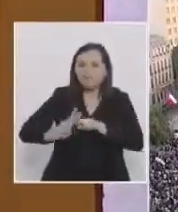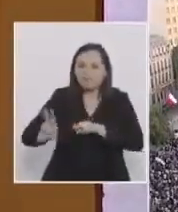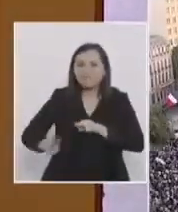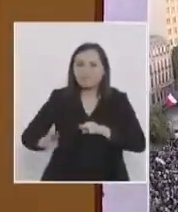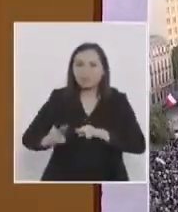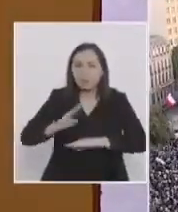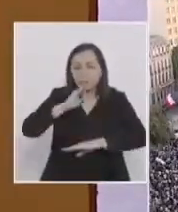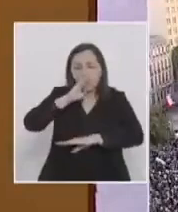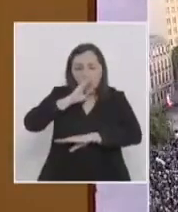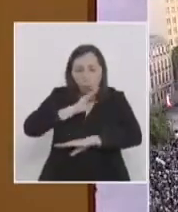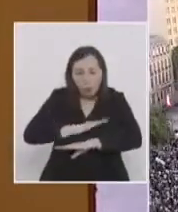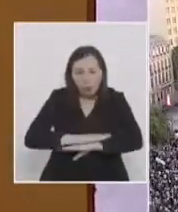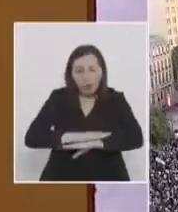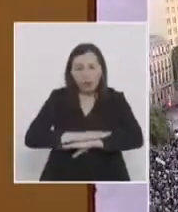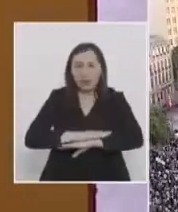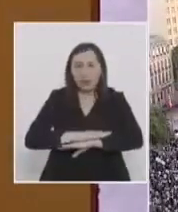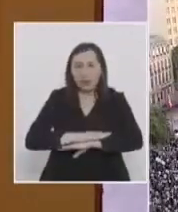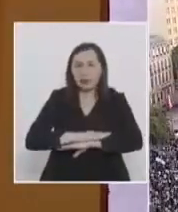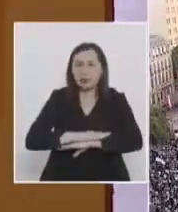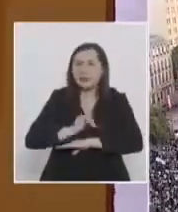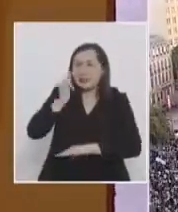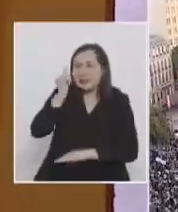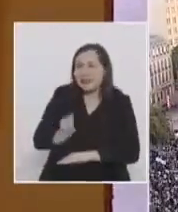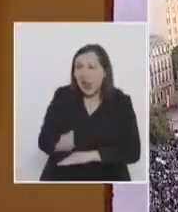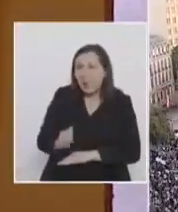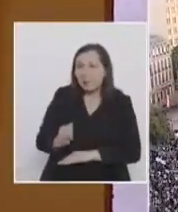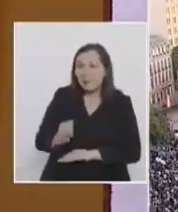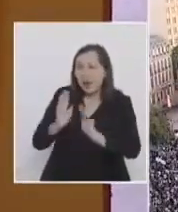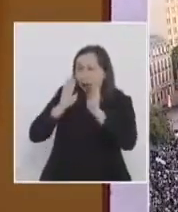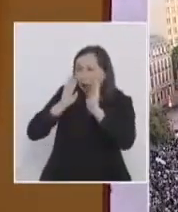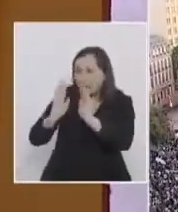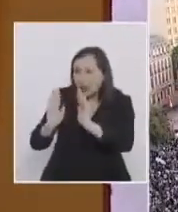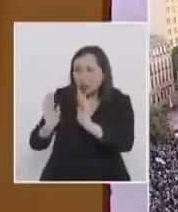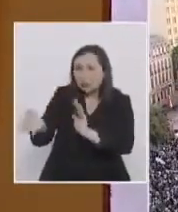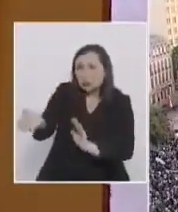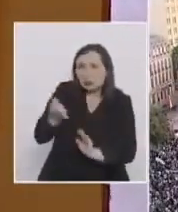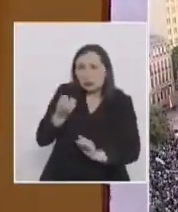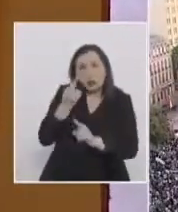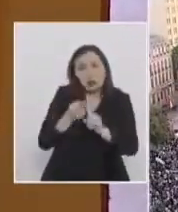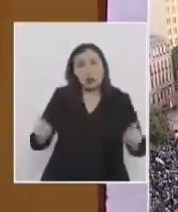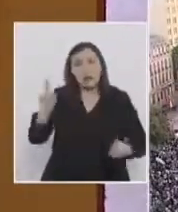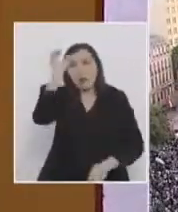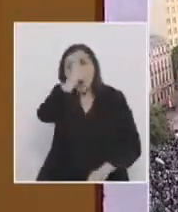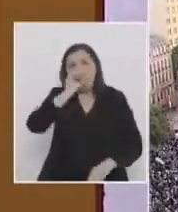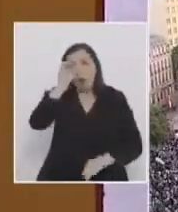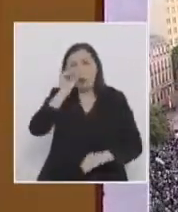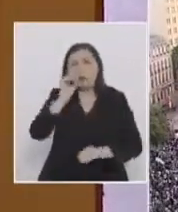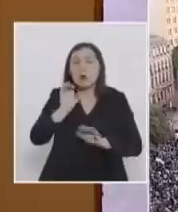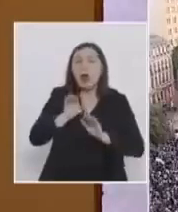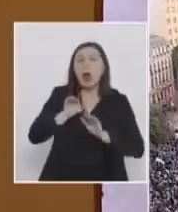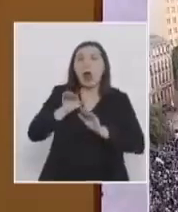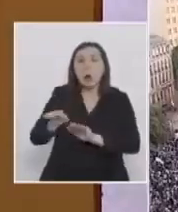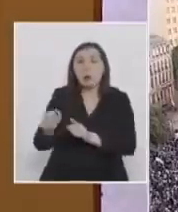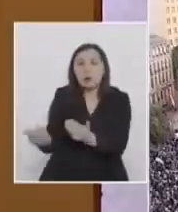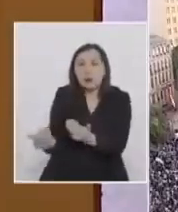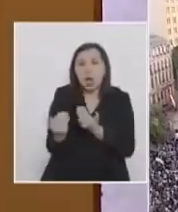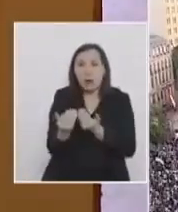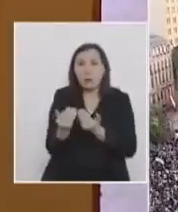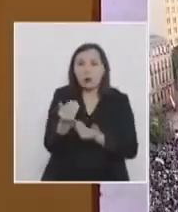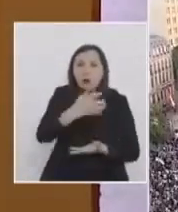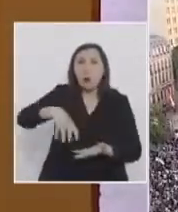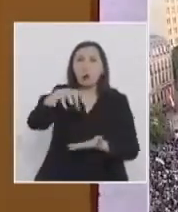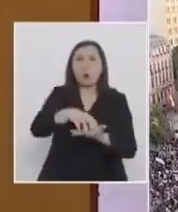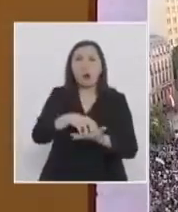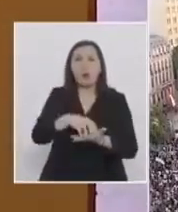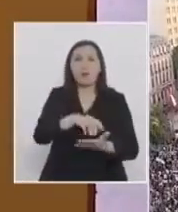con humildad, escuchando siempre a quienes piensan distinto y apoyándonos en el pueblo